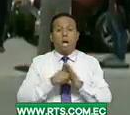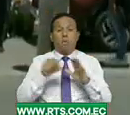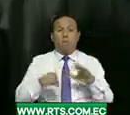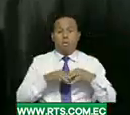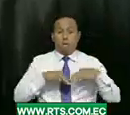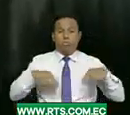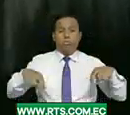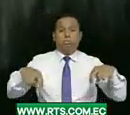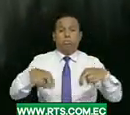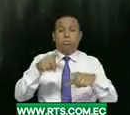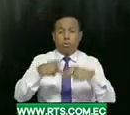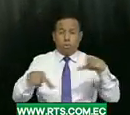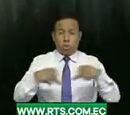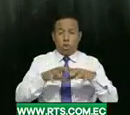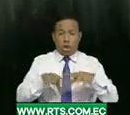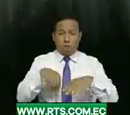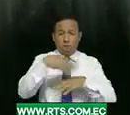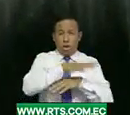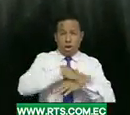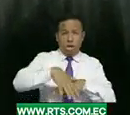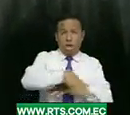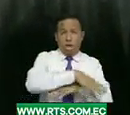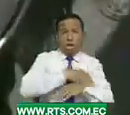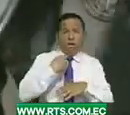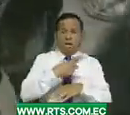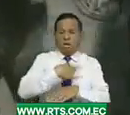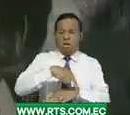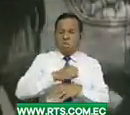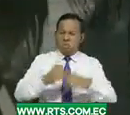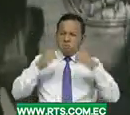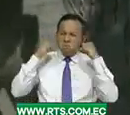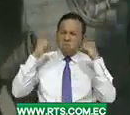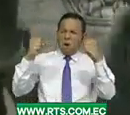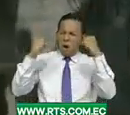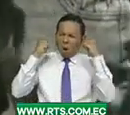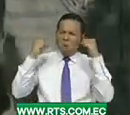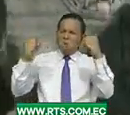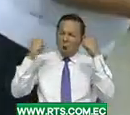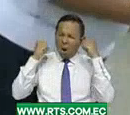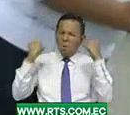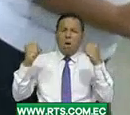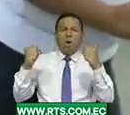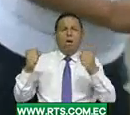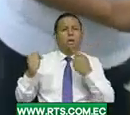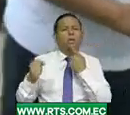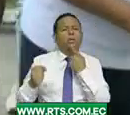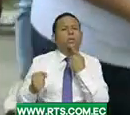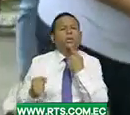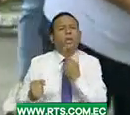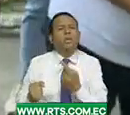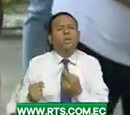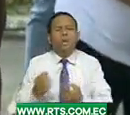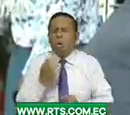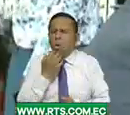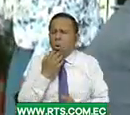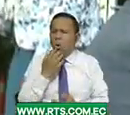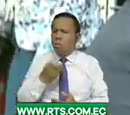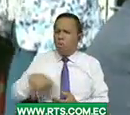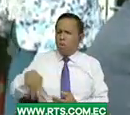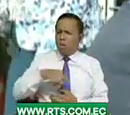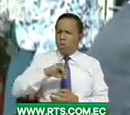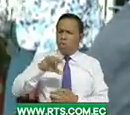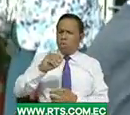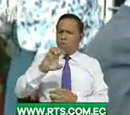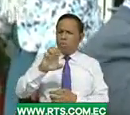de la Corte Provincial no pararon de gritar en respaldo a Jocelyn S. y su familia, quienes no encuentran consuelo. La cadete